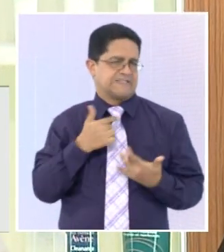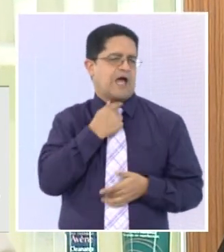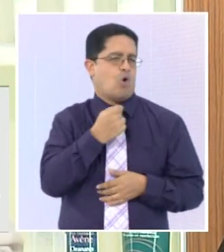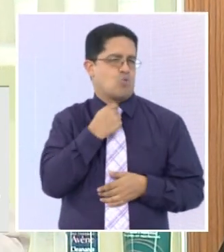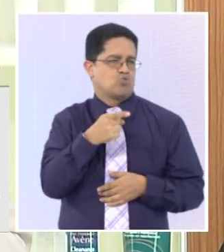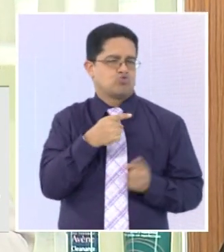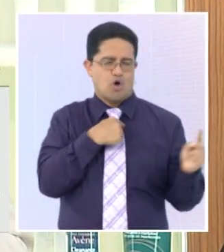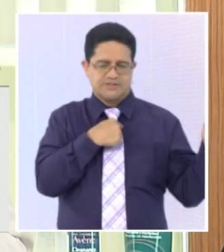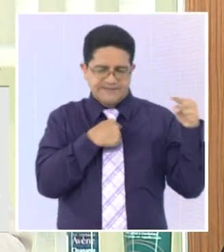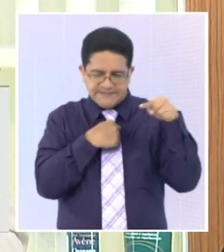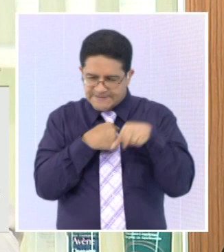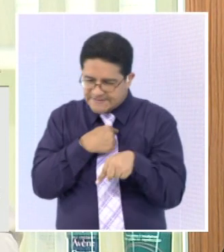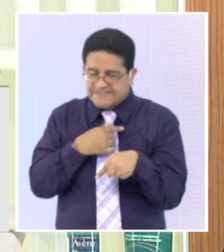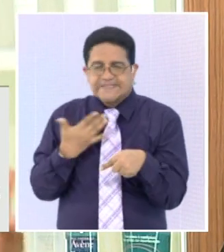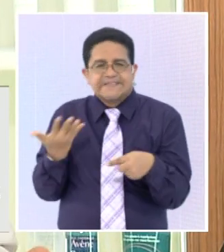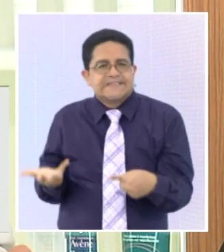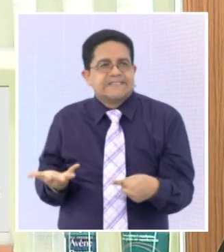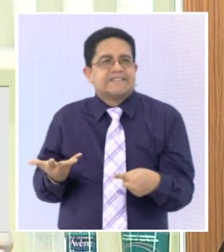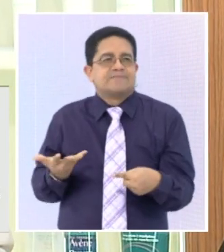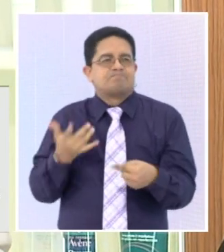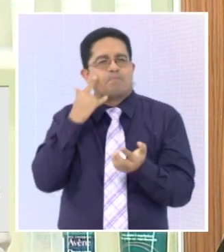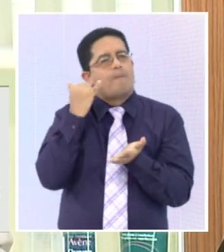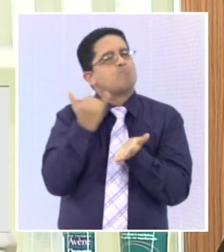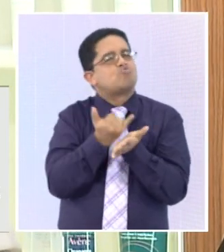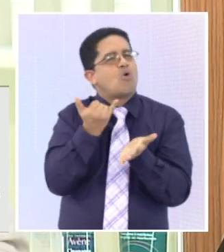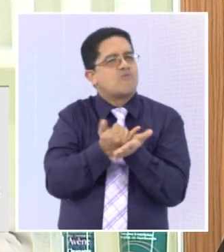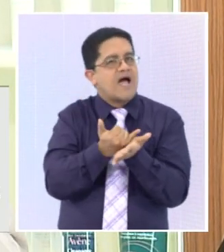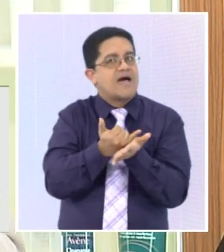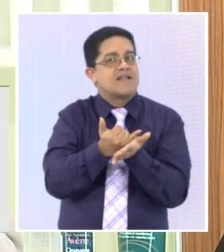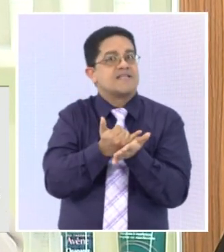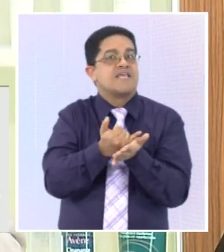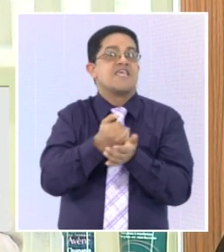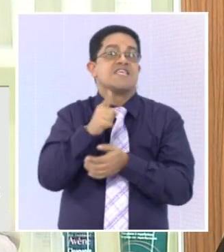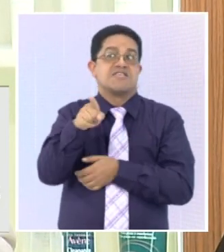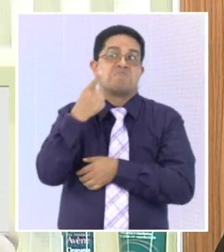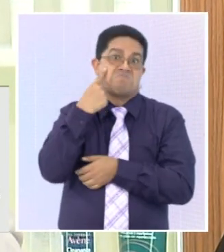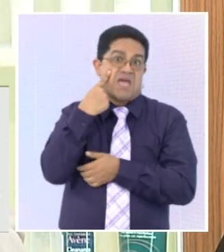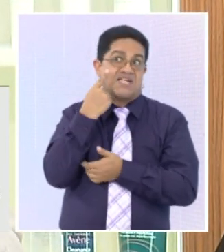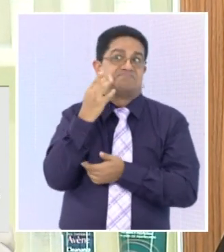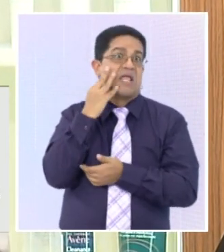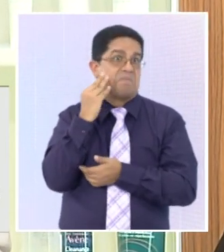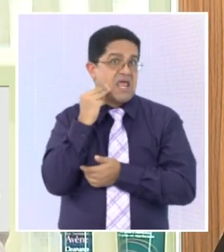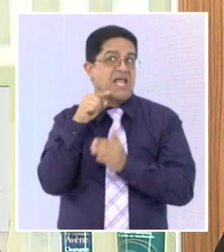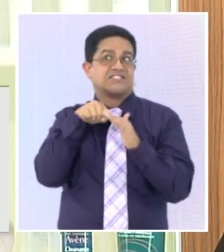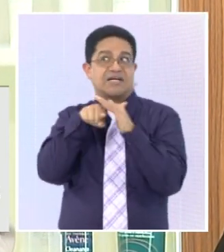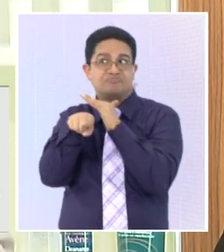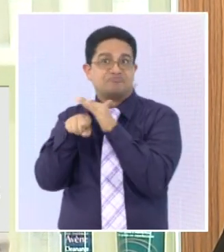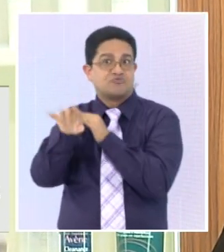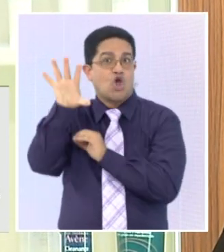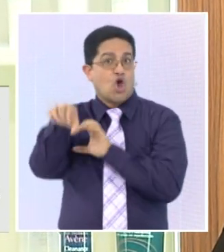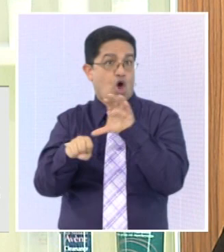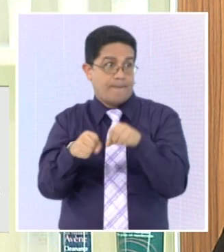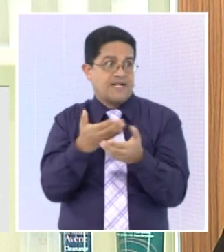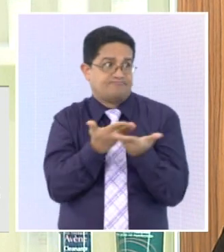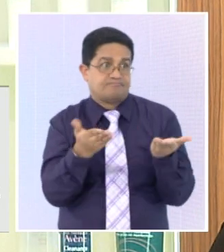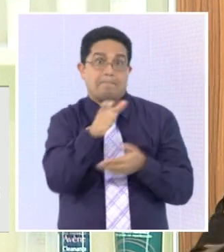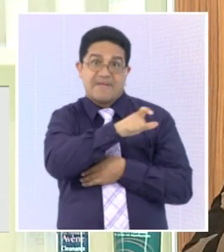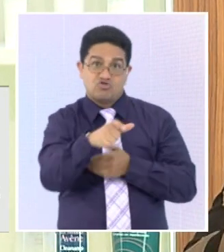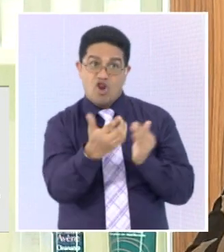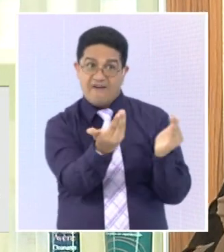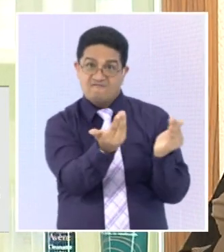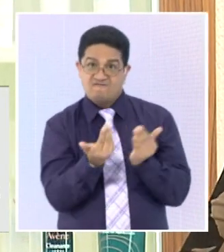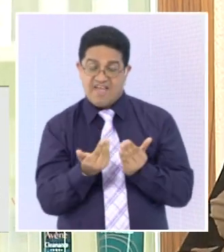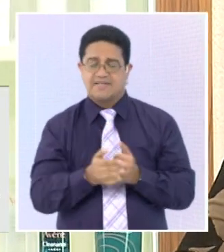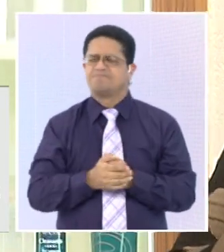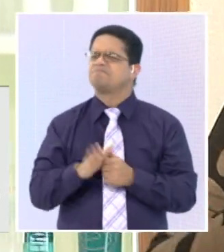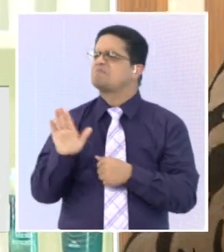momento de probar esos productos y elevar esa experiencia de compra a los pacientes, clientes que acuden a la farmacia. Porque